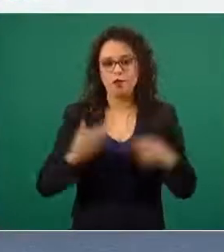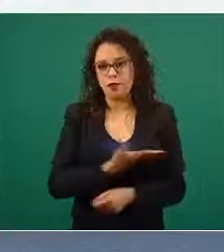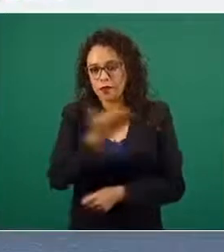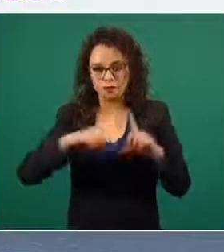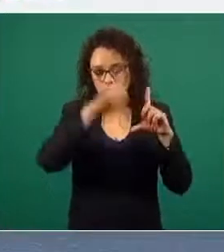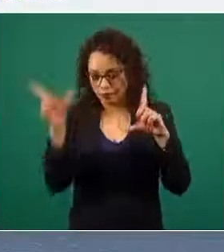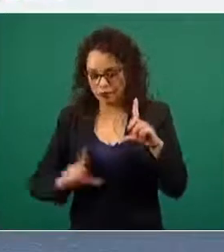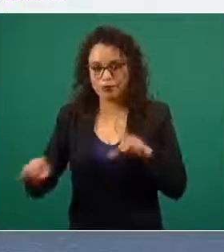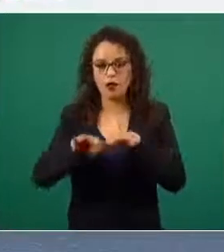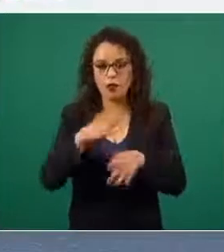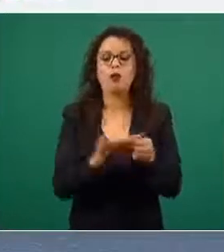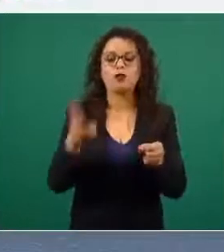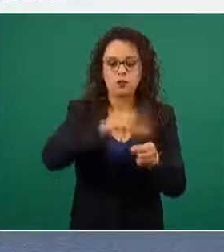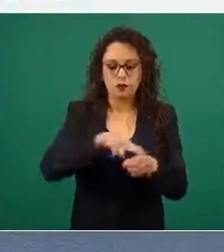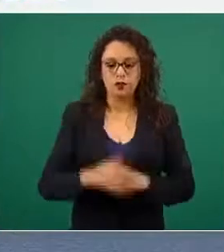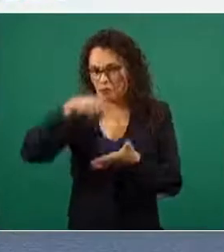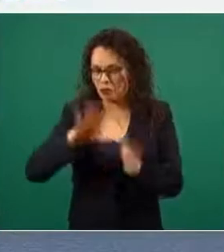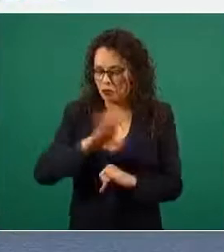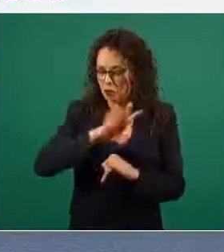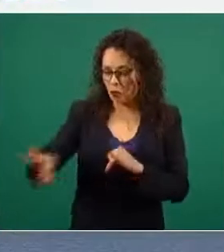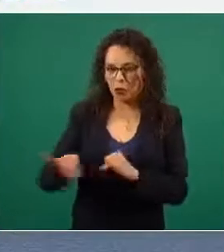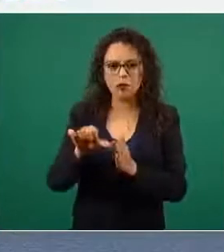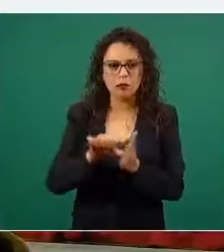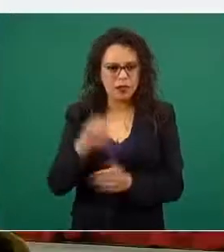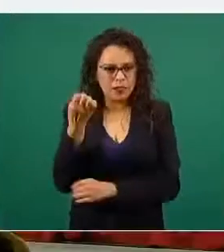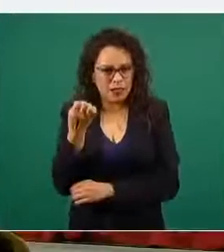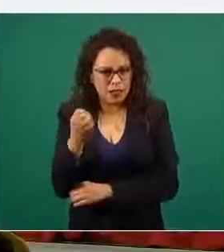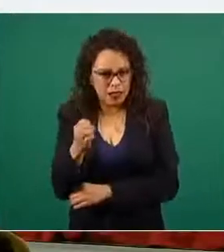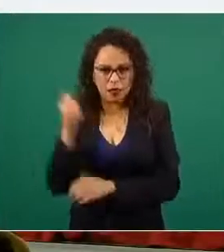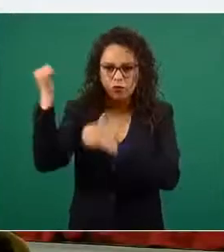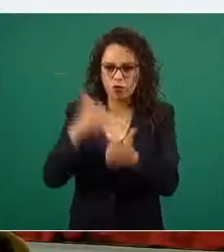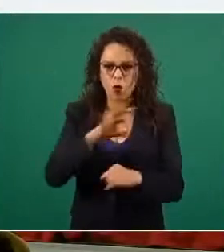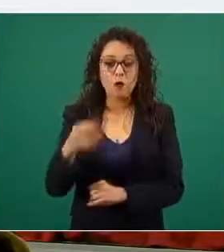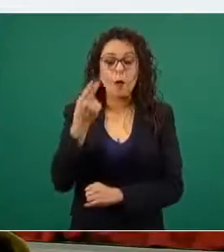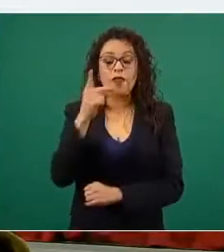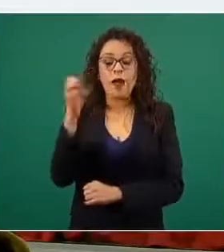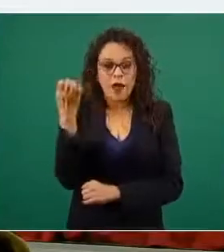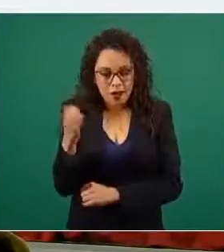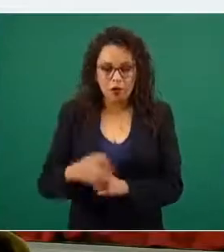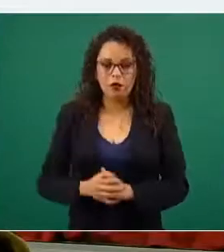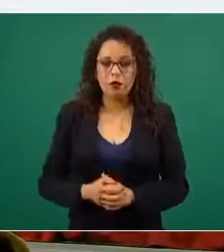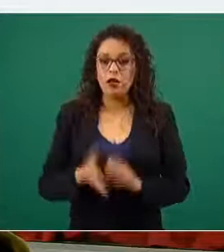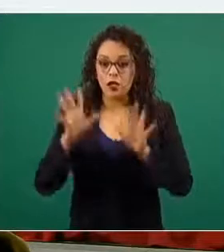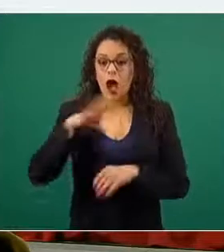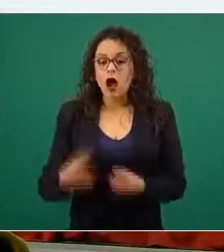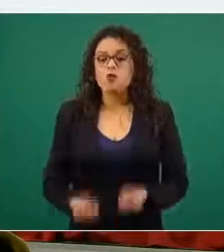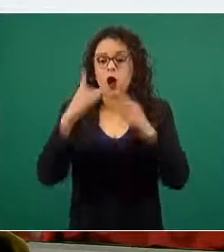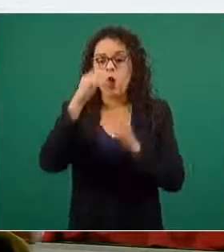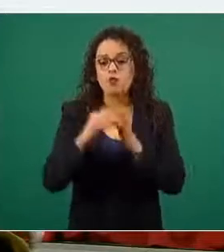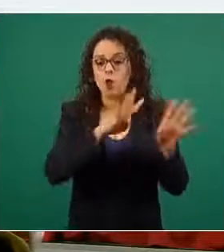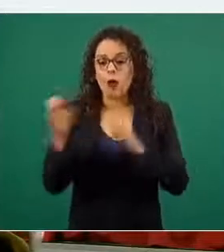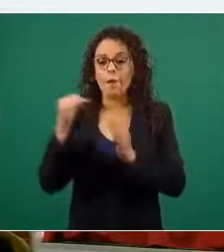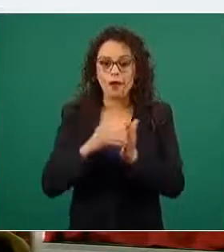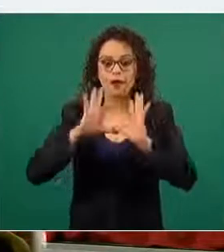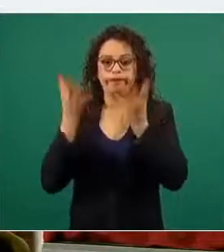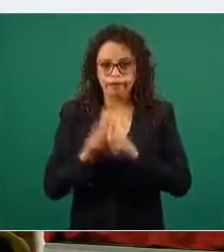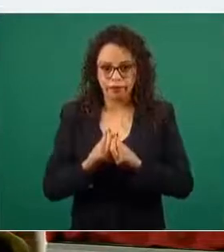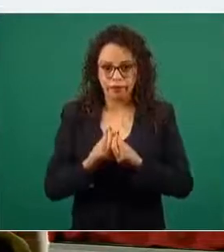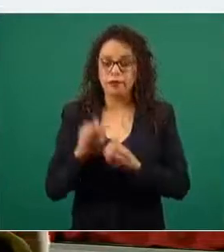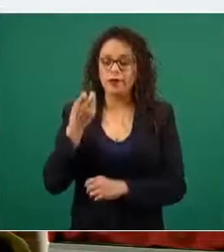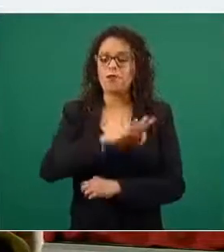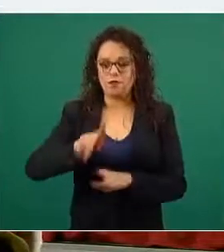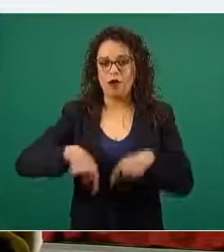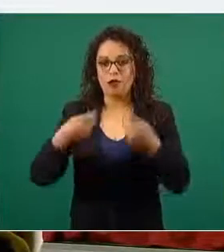del resto del país. Estimamos que para finales de enero, para el último embarque, que será el 25 de enero, tendremos ya 1,400,000 dosis acumuladas que